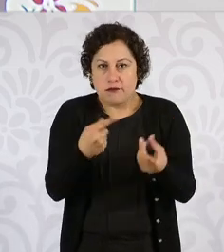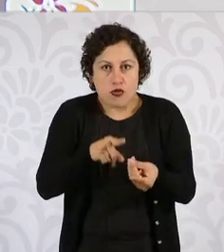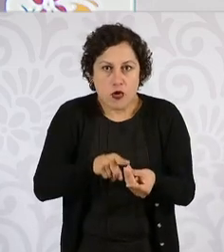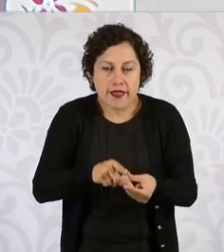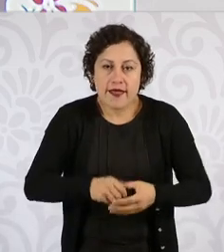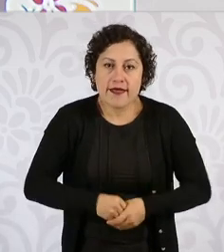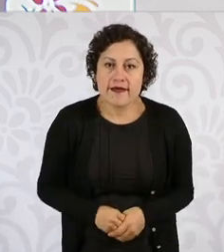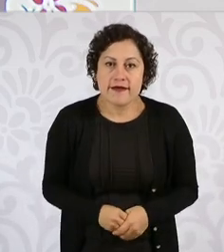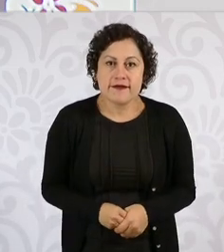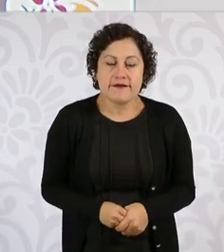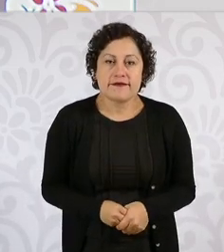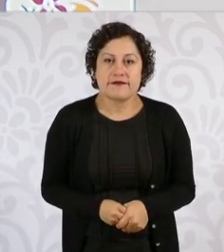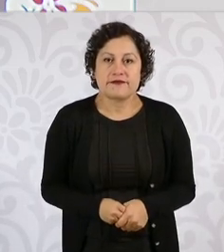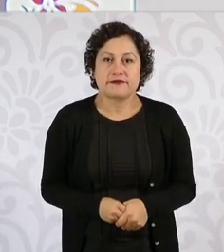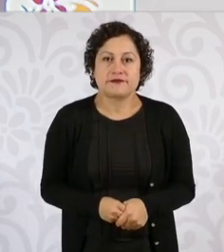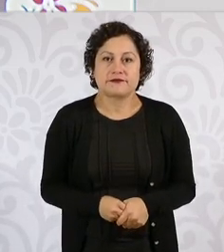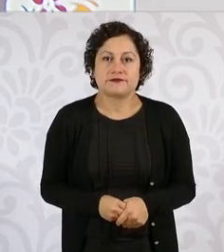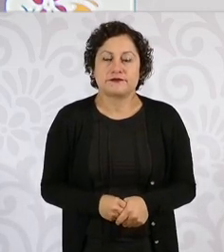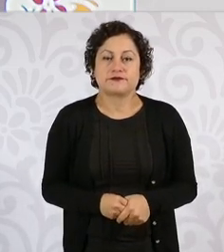¿En dónde?